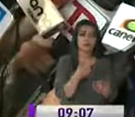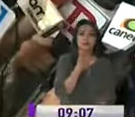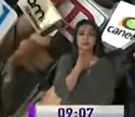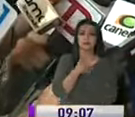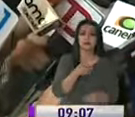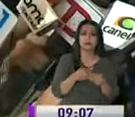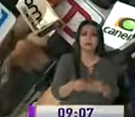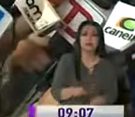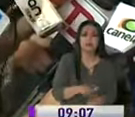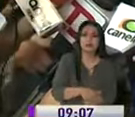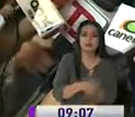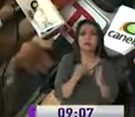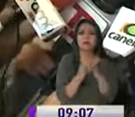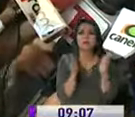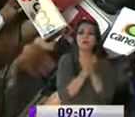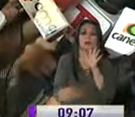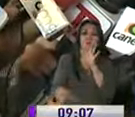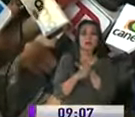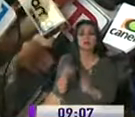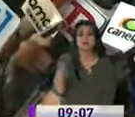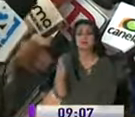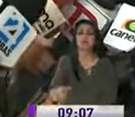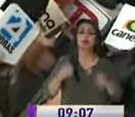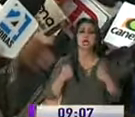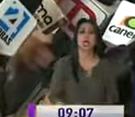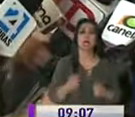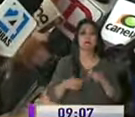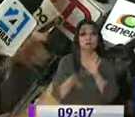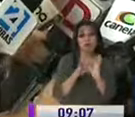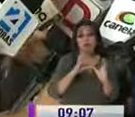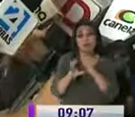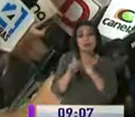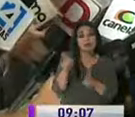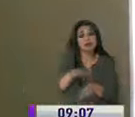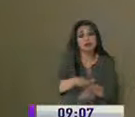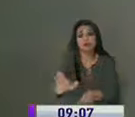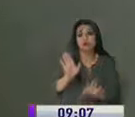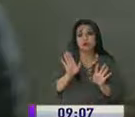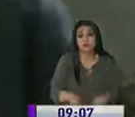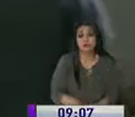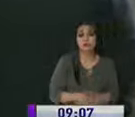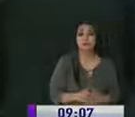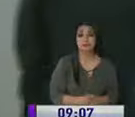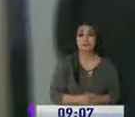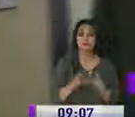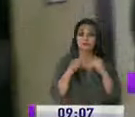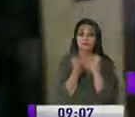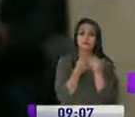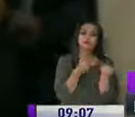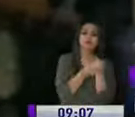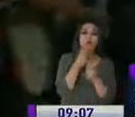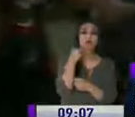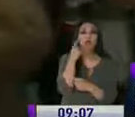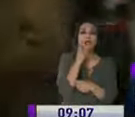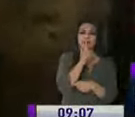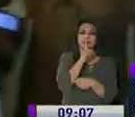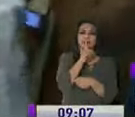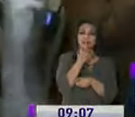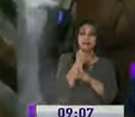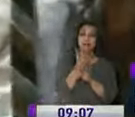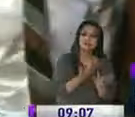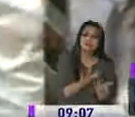afectadas por una aplicación antojadiza de la ley de comunicación por parte de Carlos Ochoa. En el ala correísta, en cambio, hay cautela. Aseguran